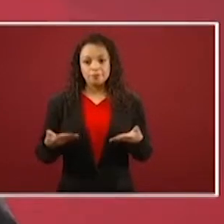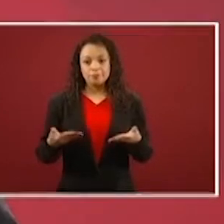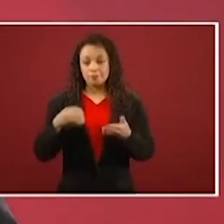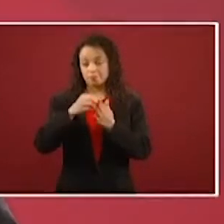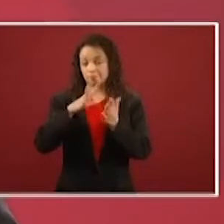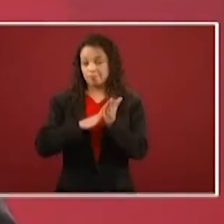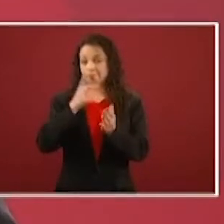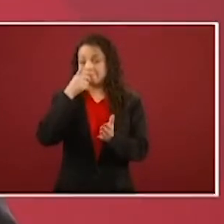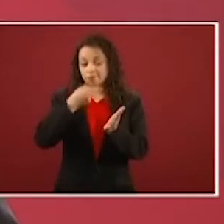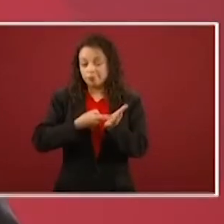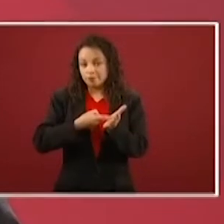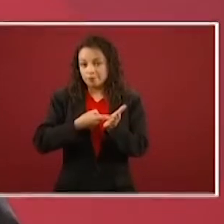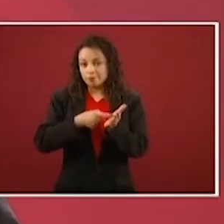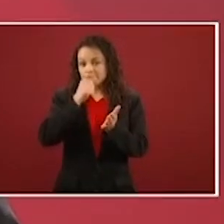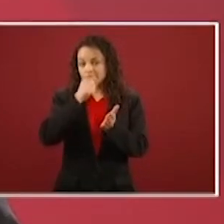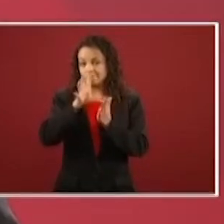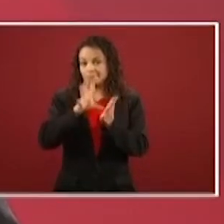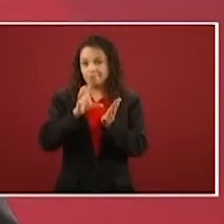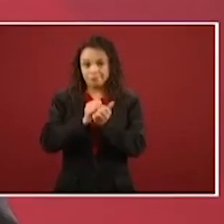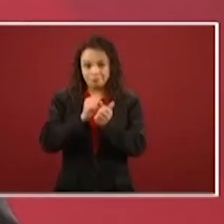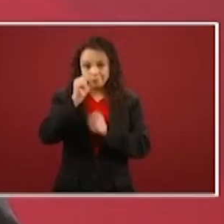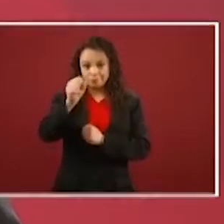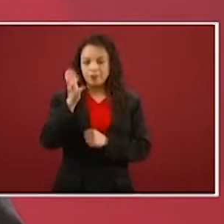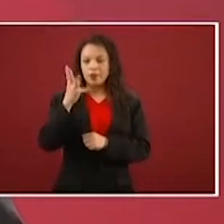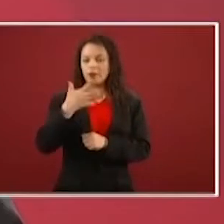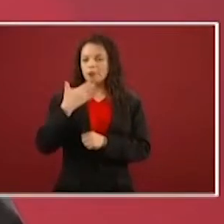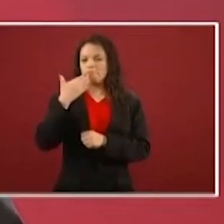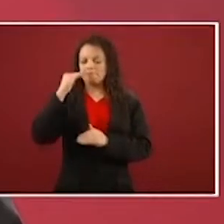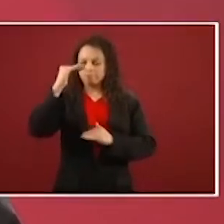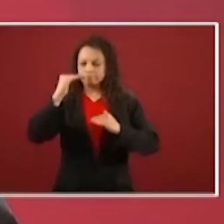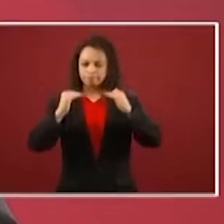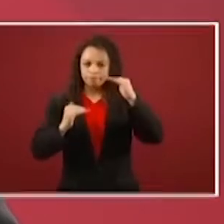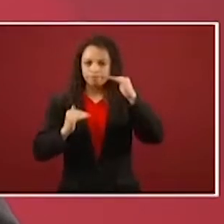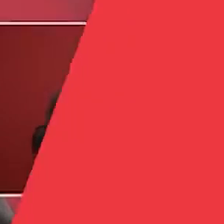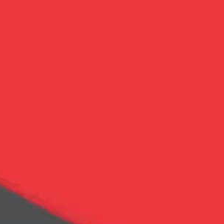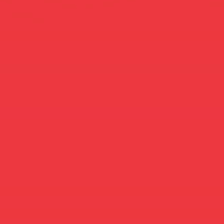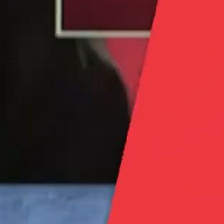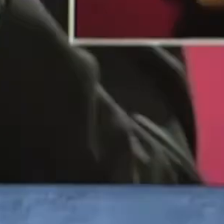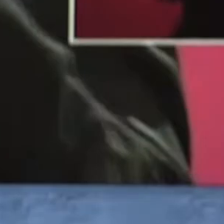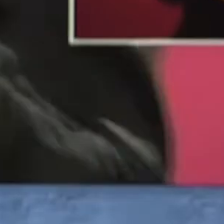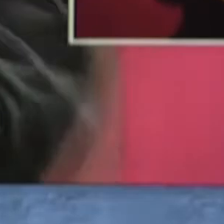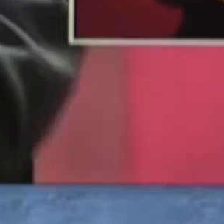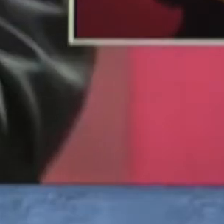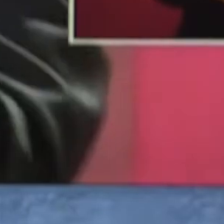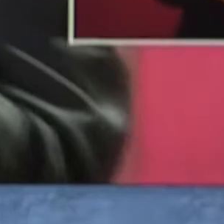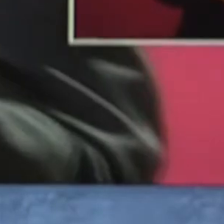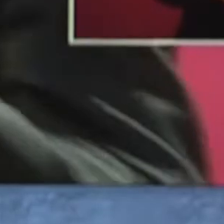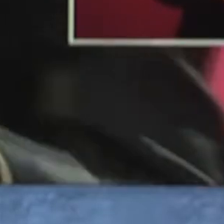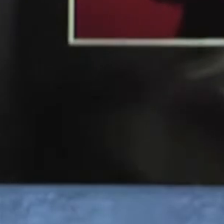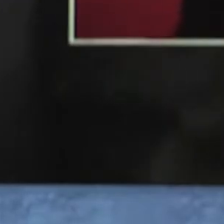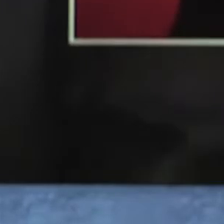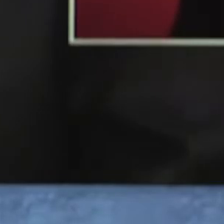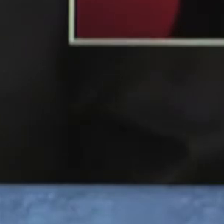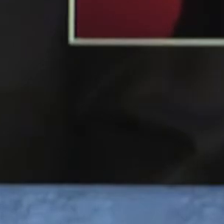establecido en la Constitución, hay división, hay equilibrio entre los poderes. Y por otra parte, durante